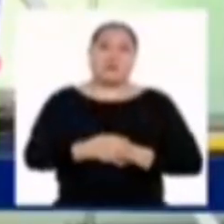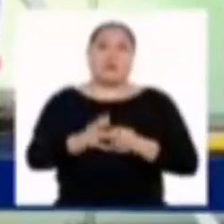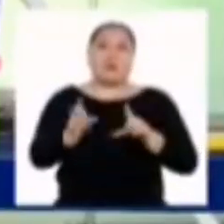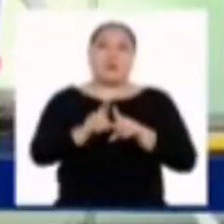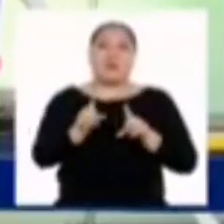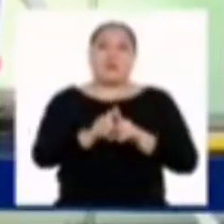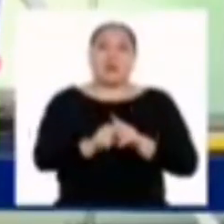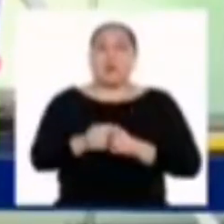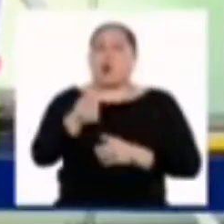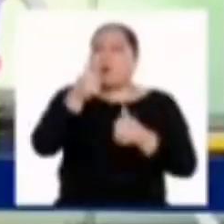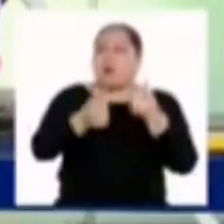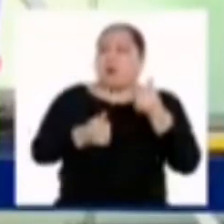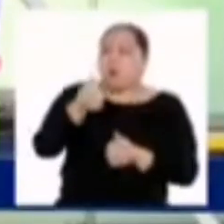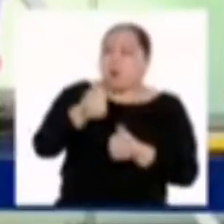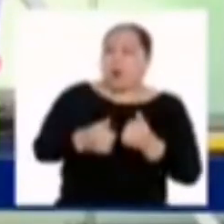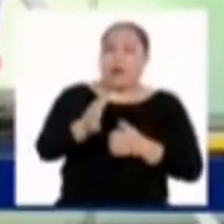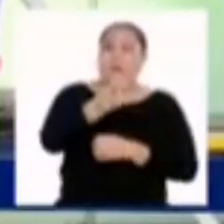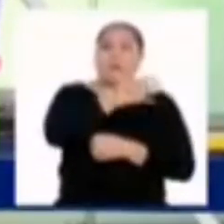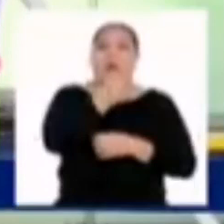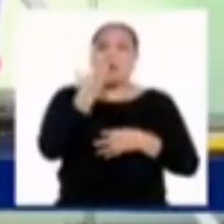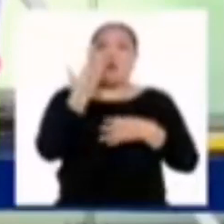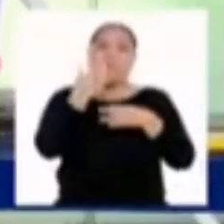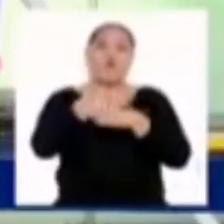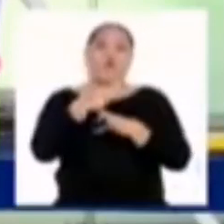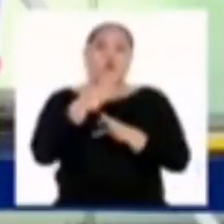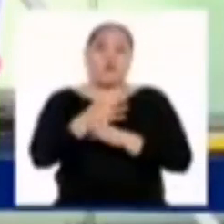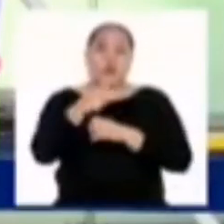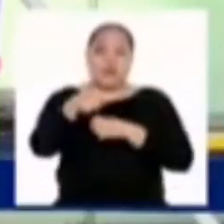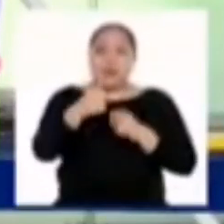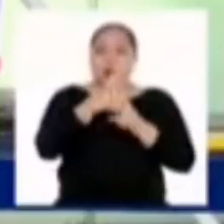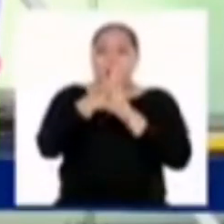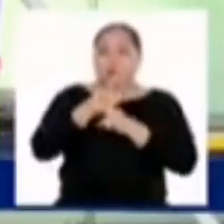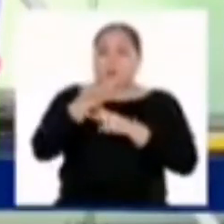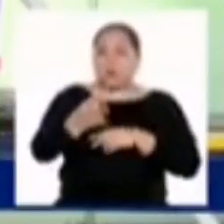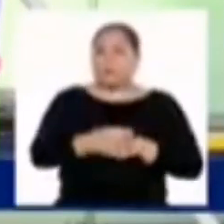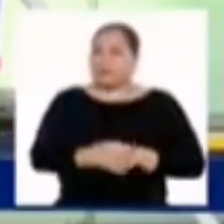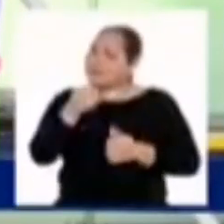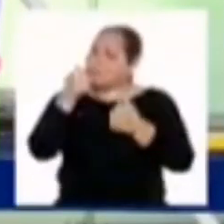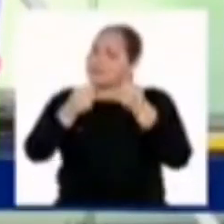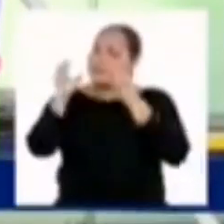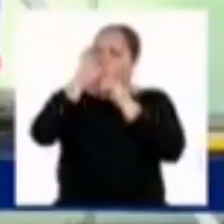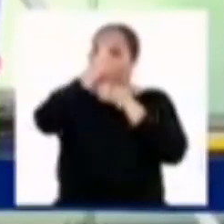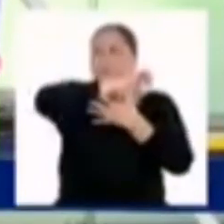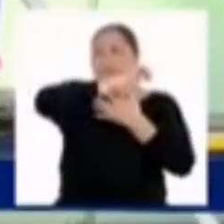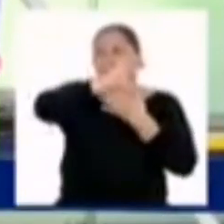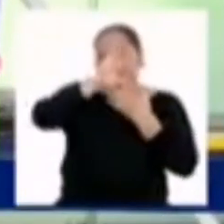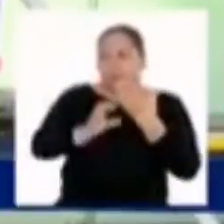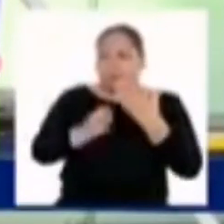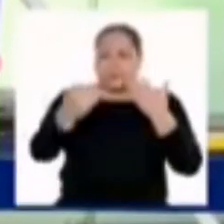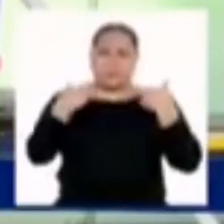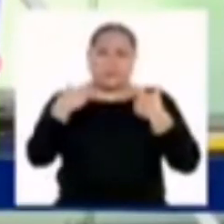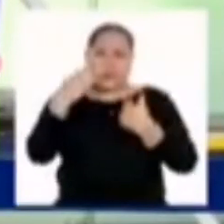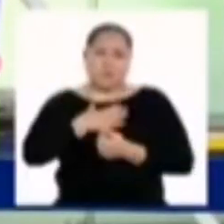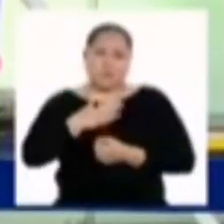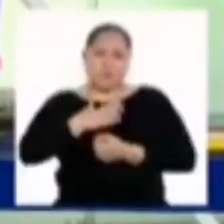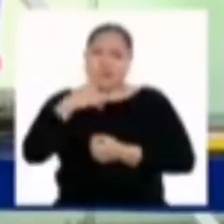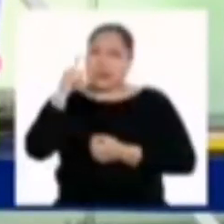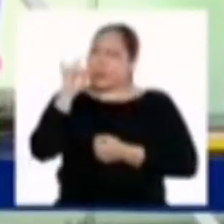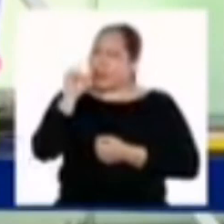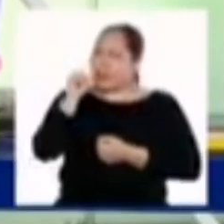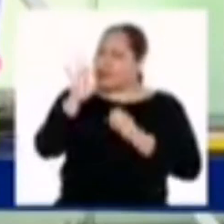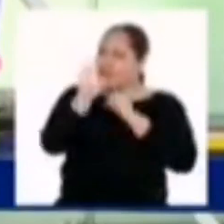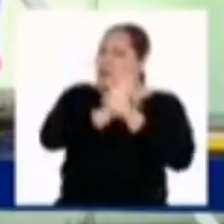habrá debates sobre cuál es la mejor forma para hacerlo. ¿Y qué características debería tener mi tesis